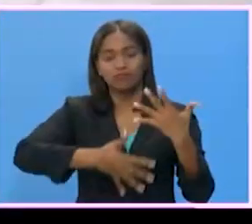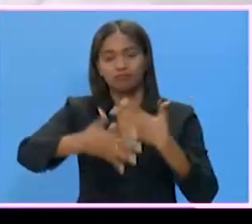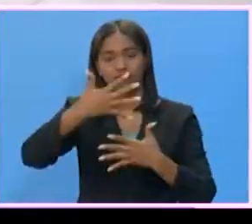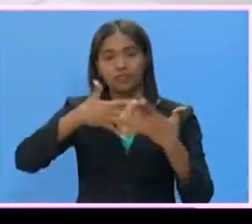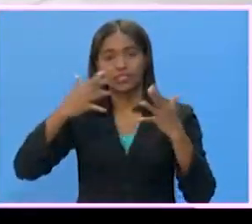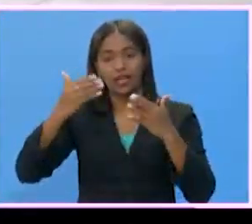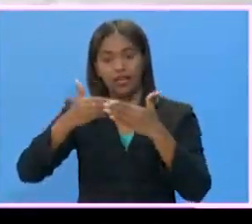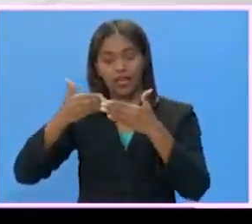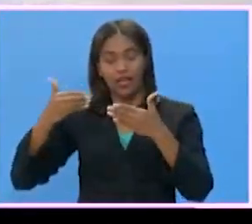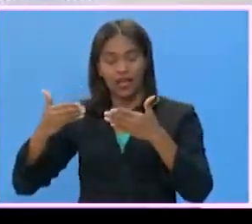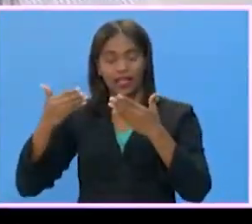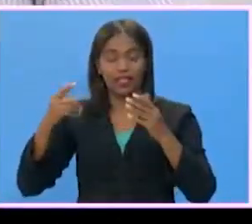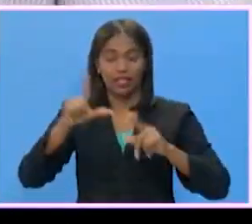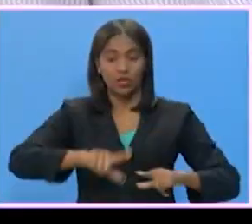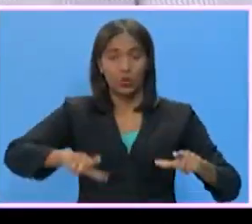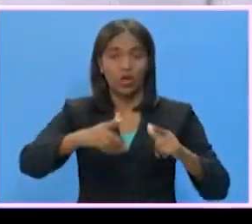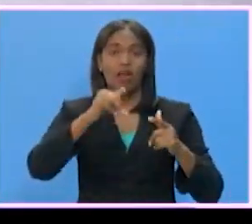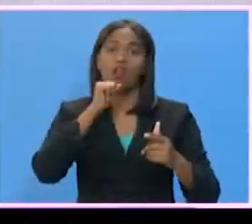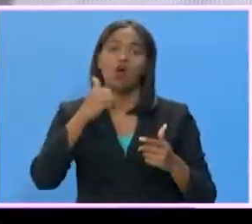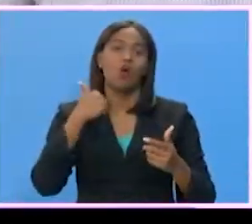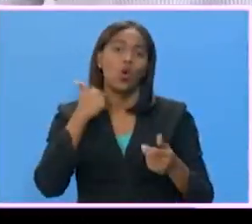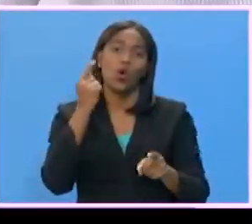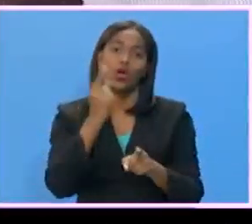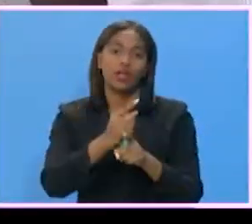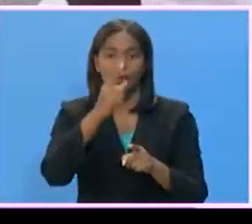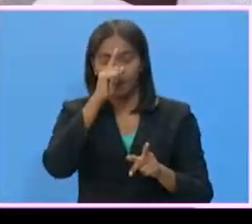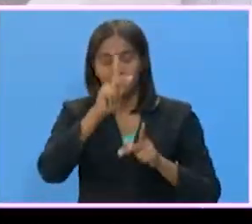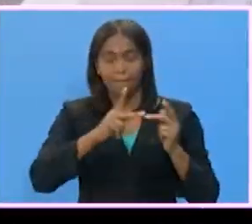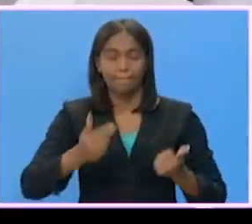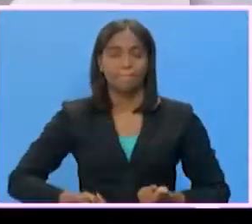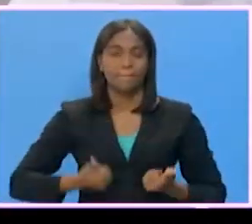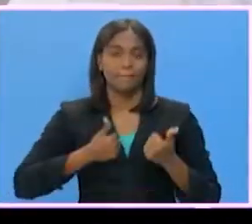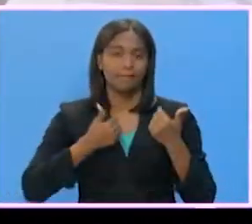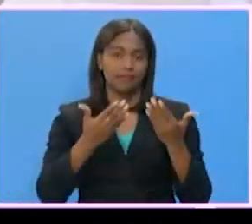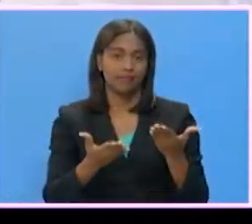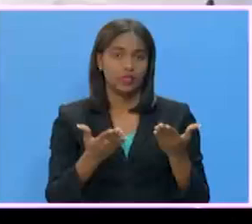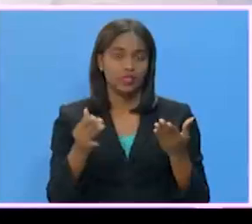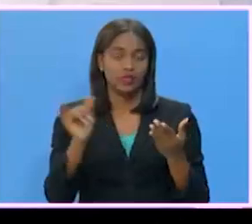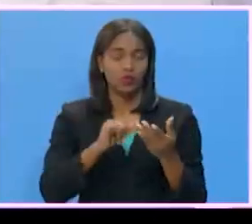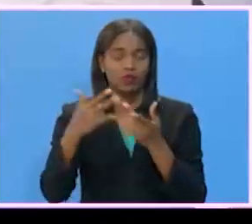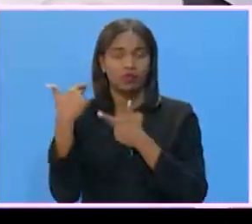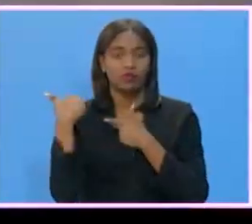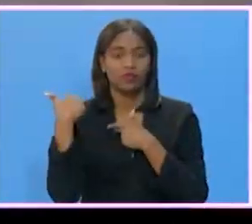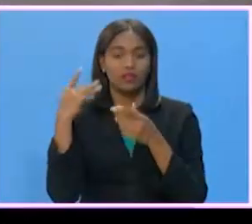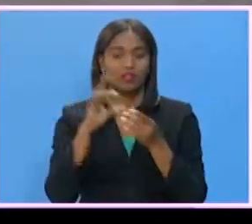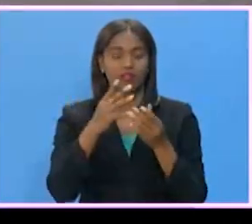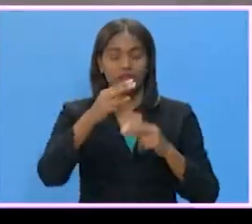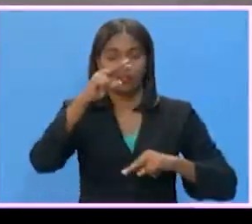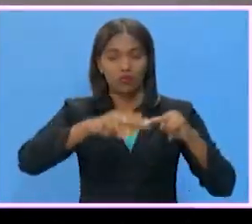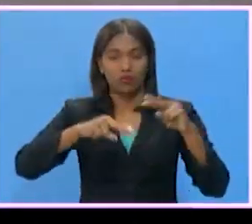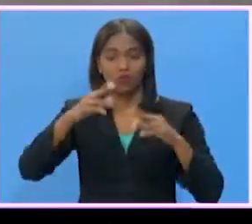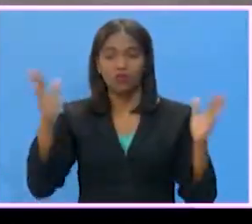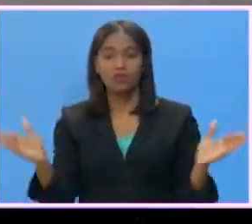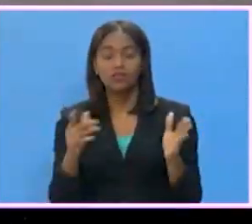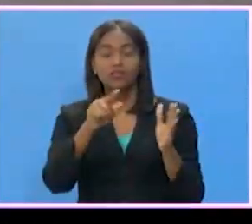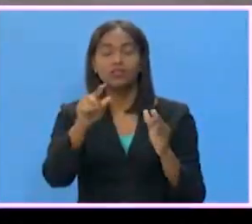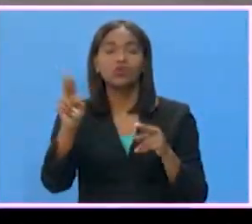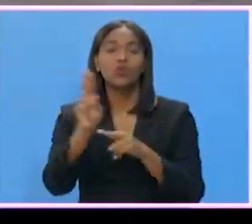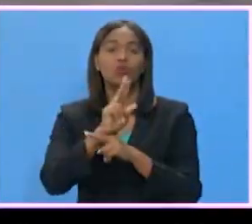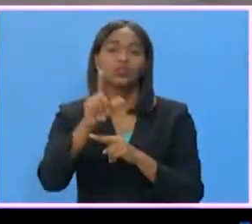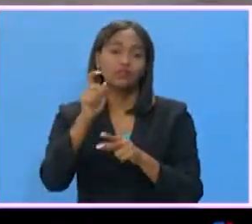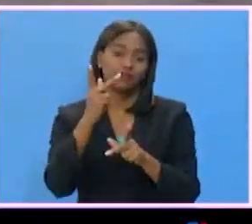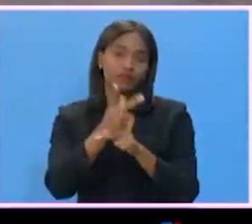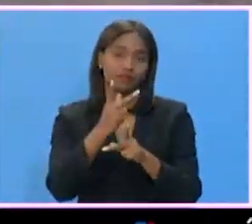que anteriormente el espacio no era favorable para los habitantes de la zona, mientras el encargado de la obra instó a los usuarios a